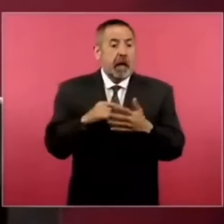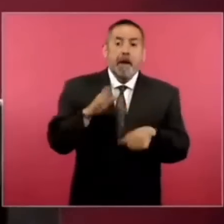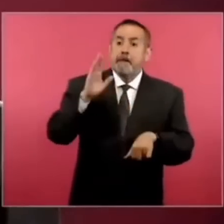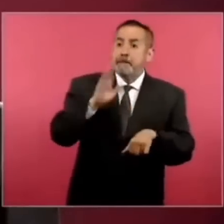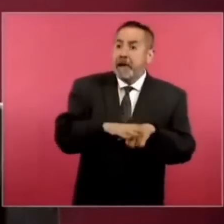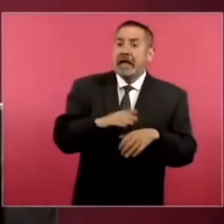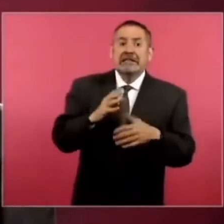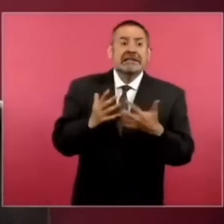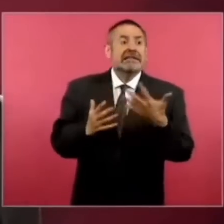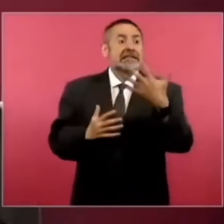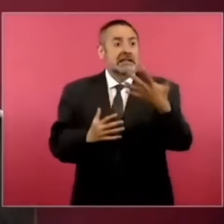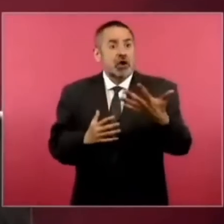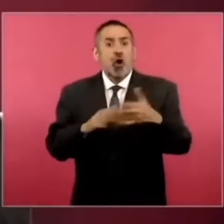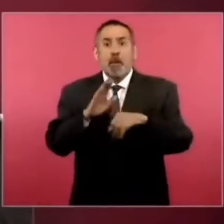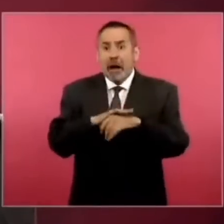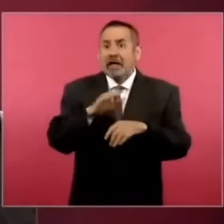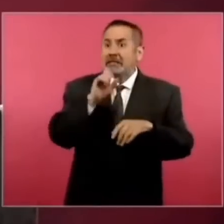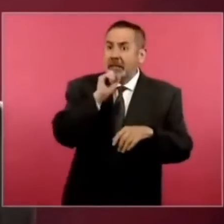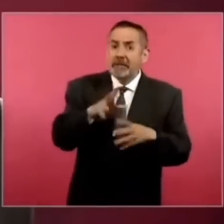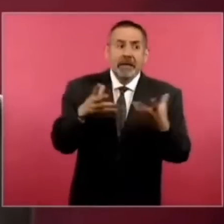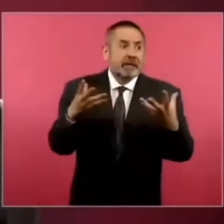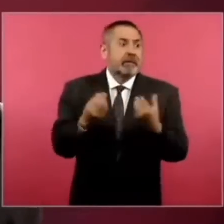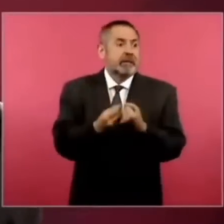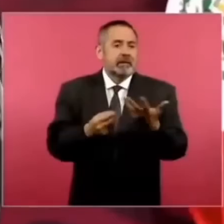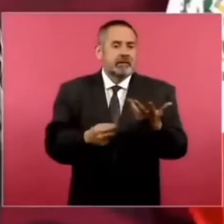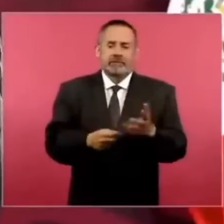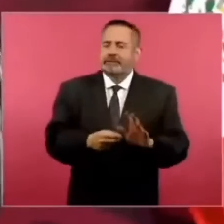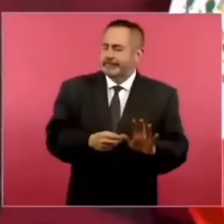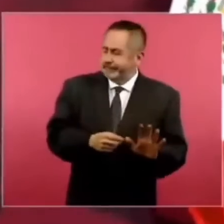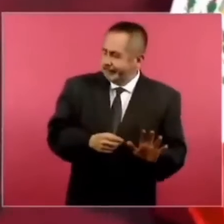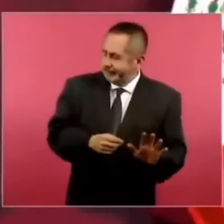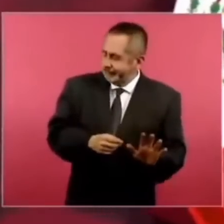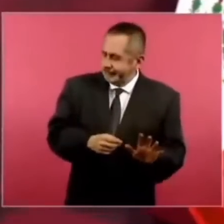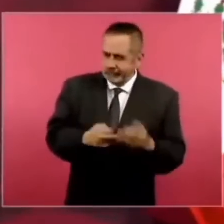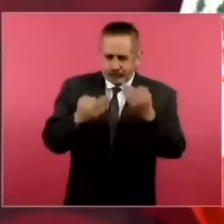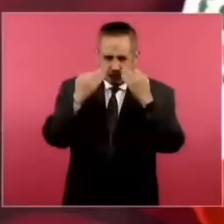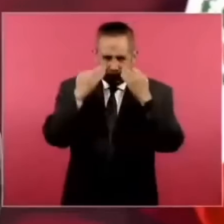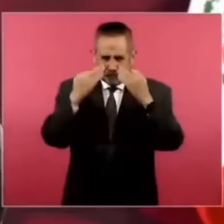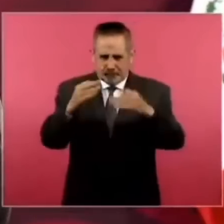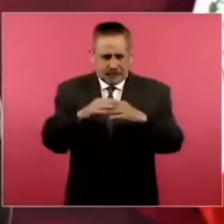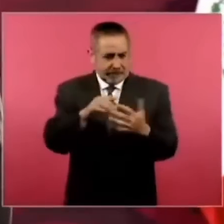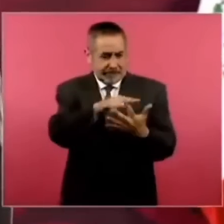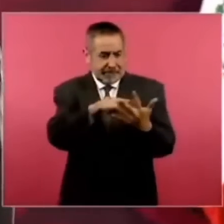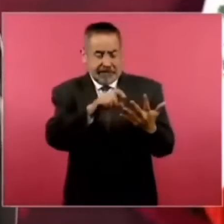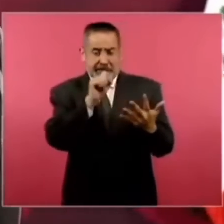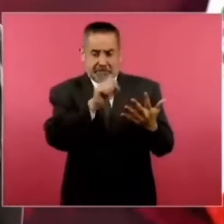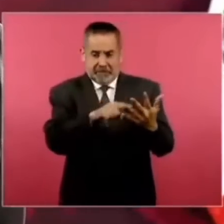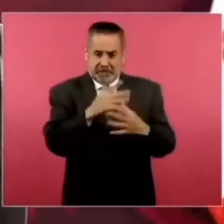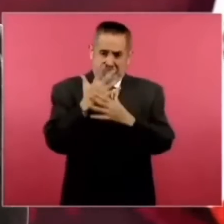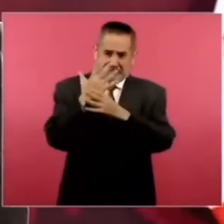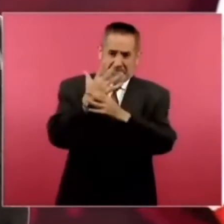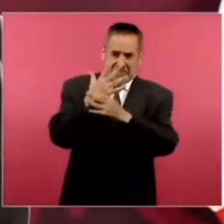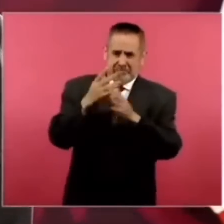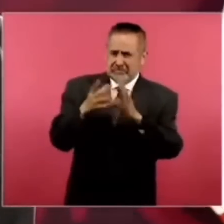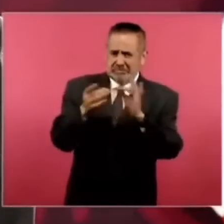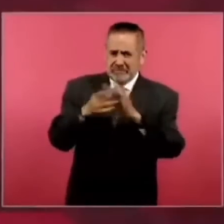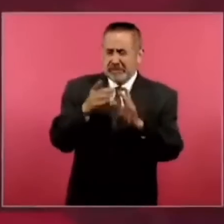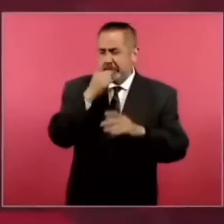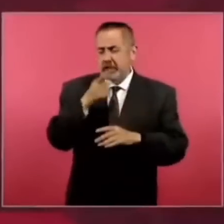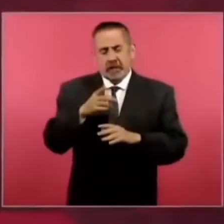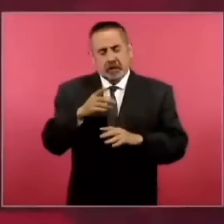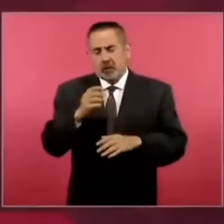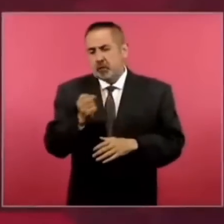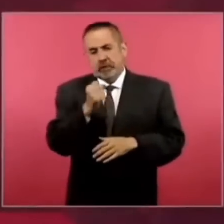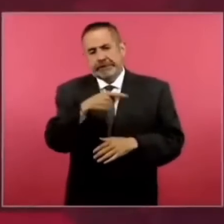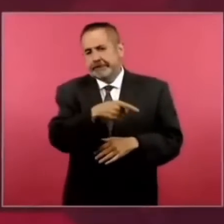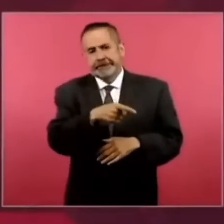más. Bueno, van ustedes a escuchar un testimonio de uno de estos jóvenes que